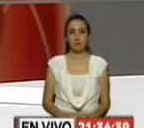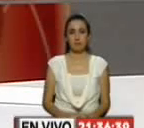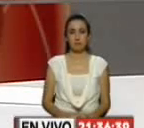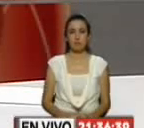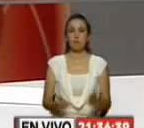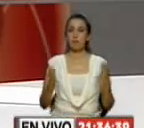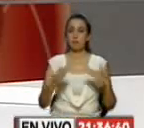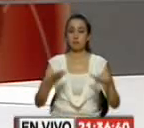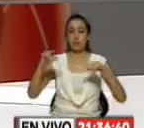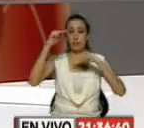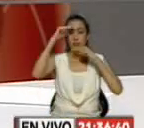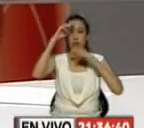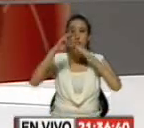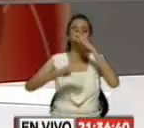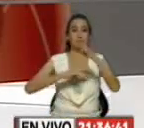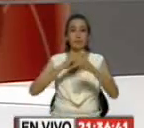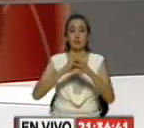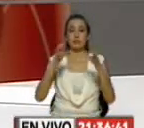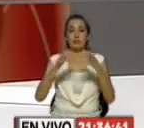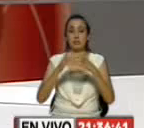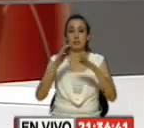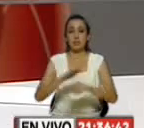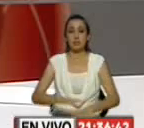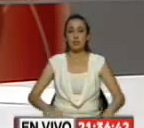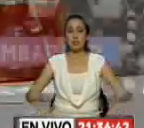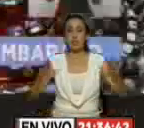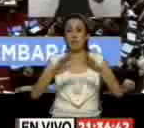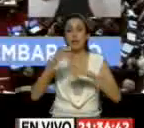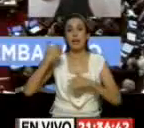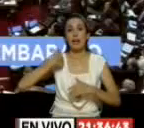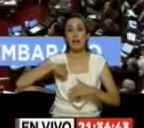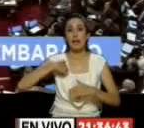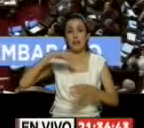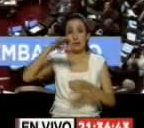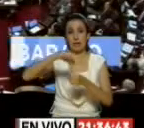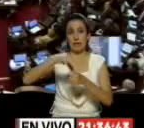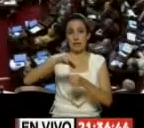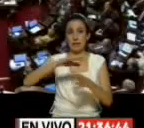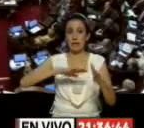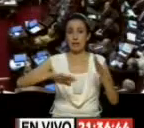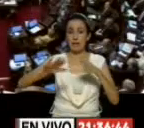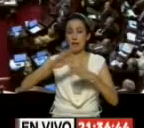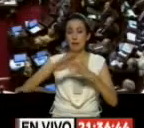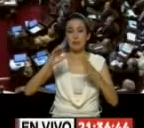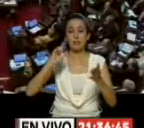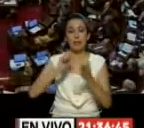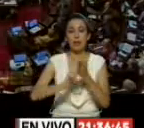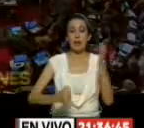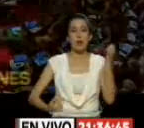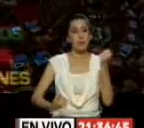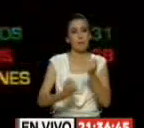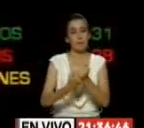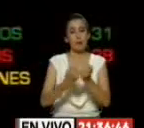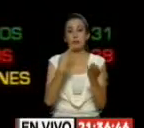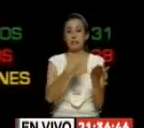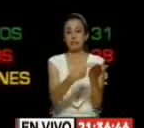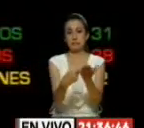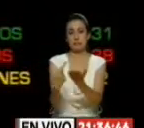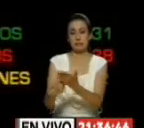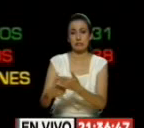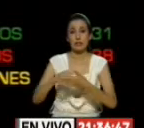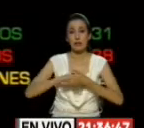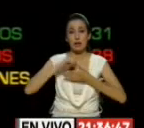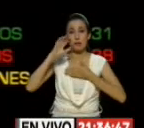Vamos con las noticias del mundo. En las noticias internacionales, en Argentina, tras la votación, el presidente Mauricio Macri afirmó que el debate sobre el aborto va